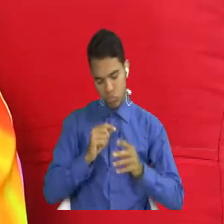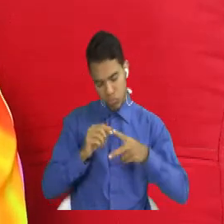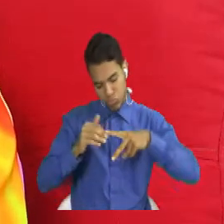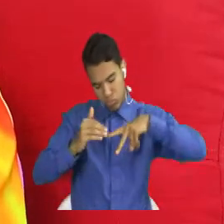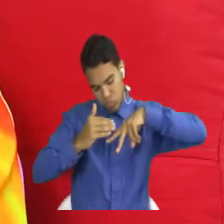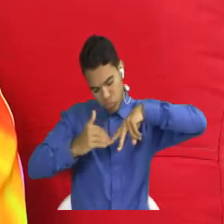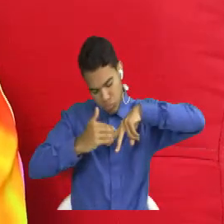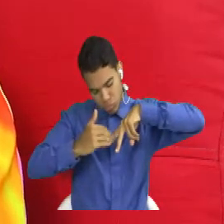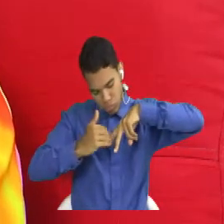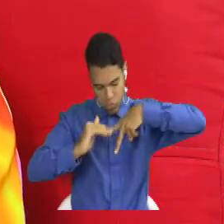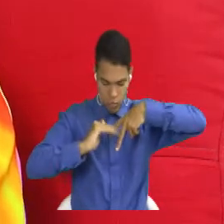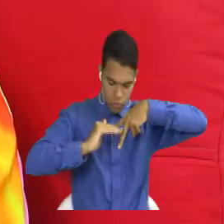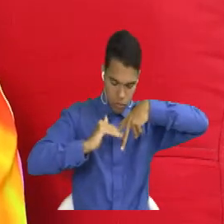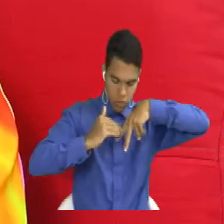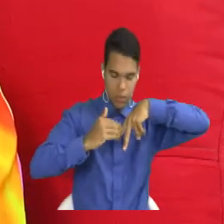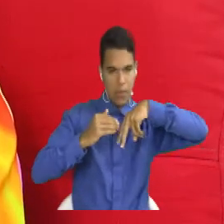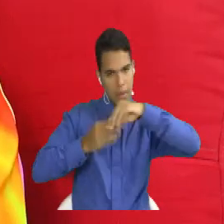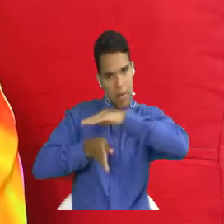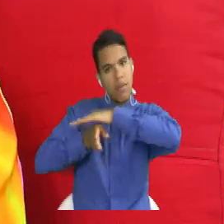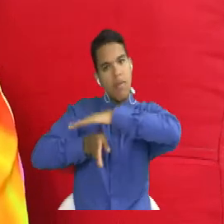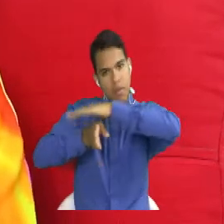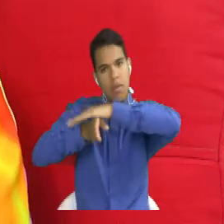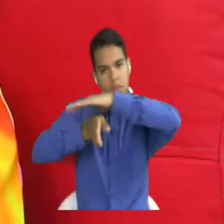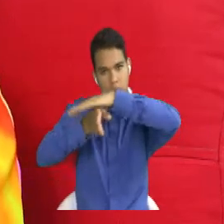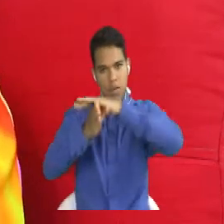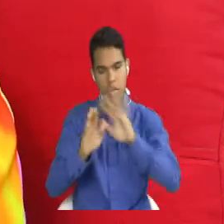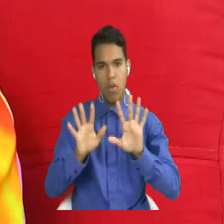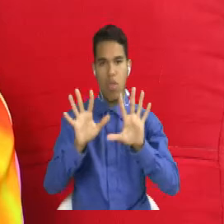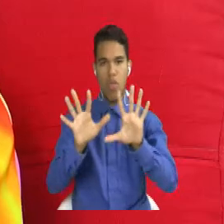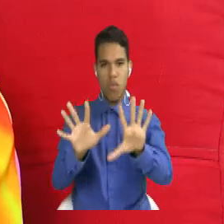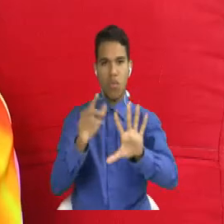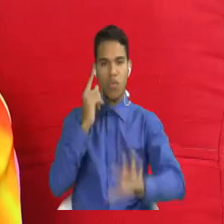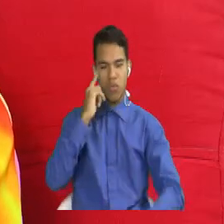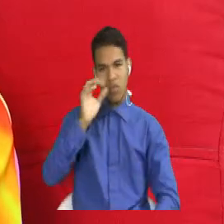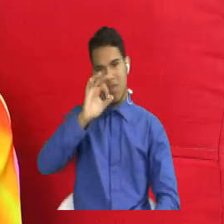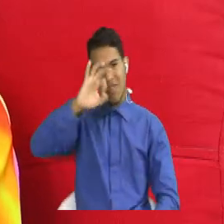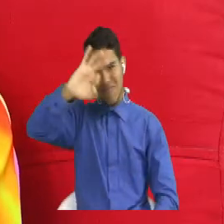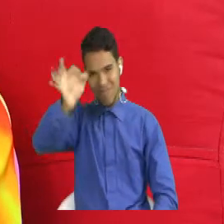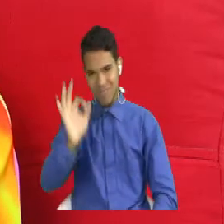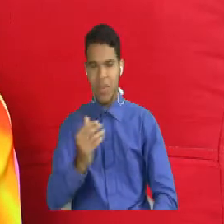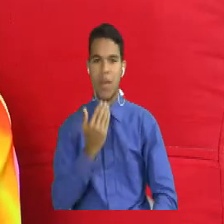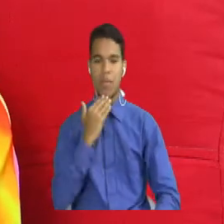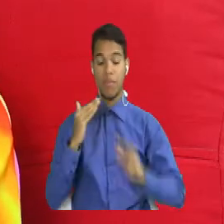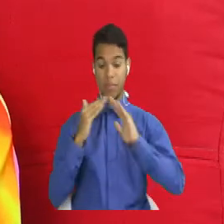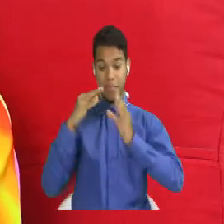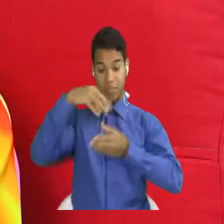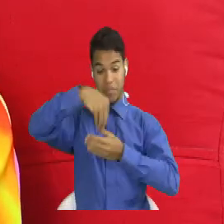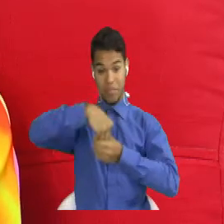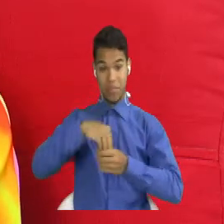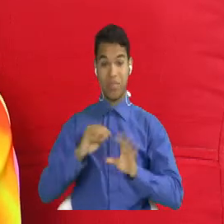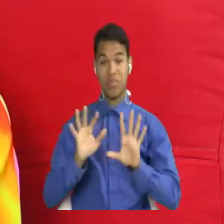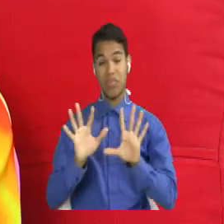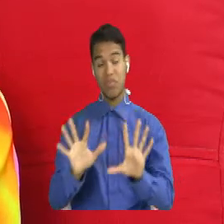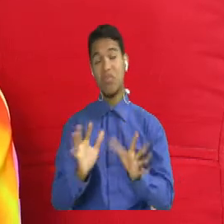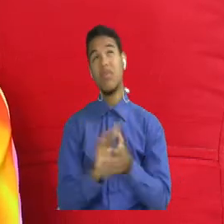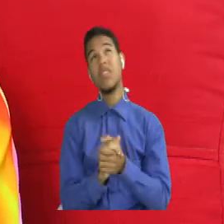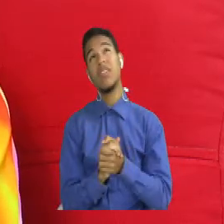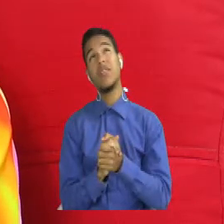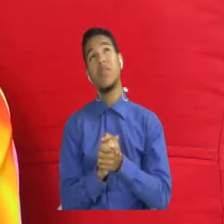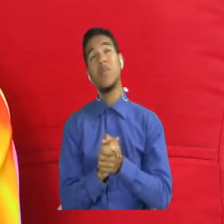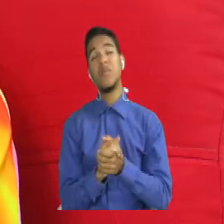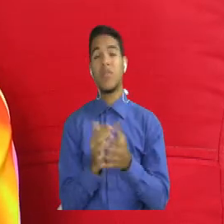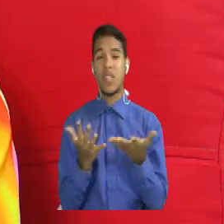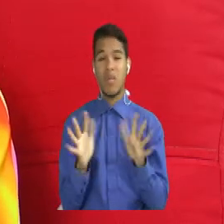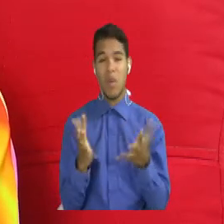alfa hidroxiácido que viene en determinados porcentajes. Para la casa, pues sería, yo digo que